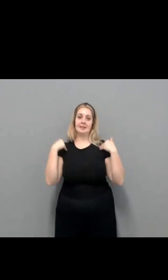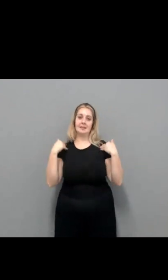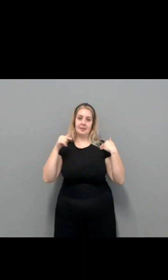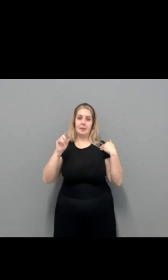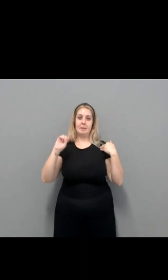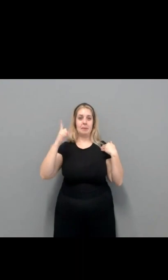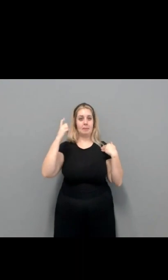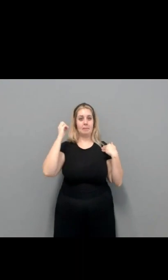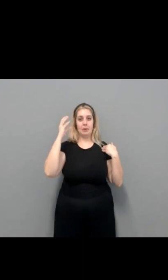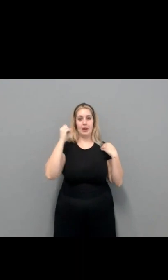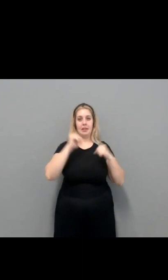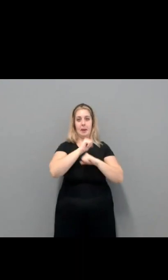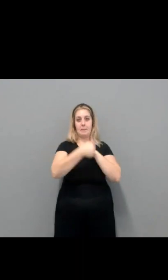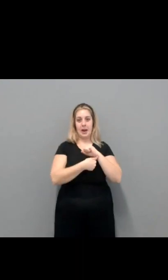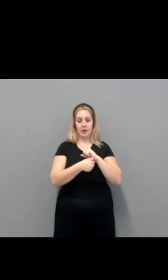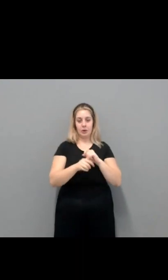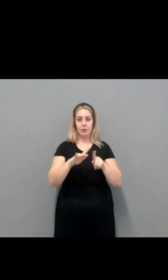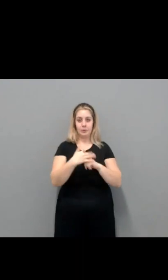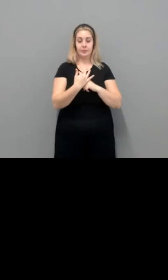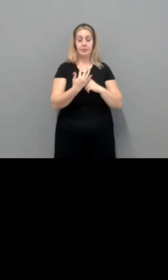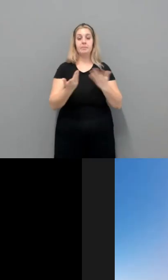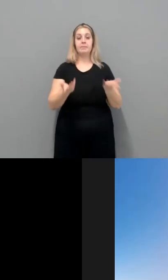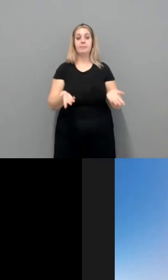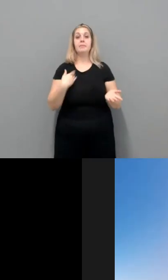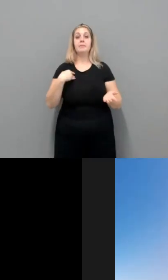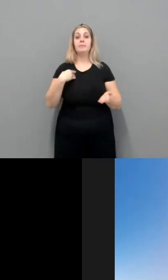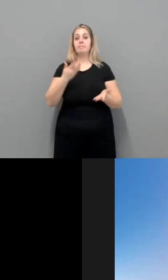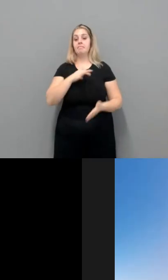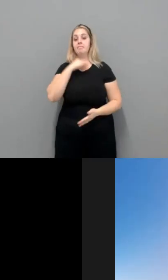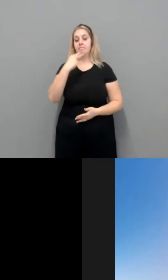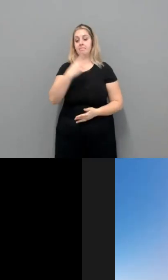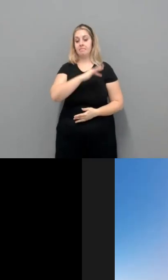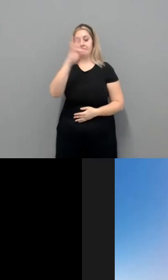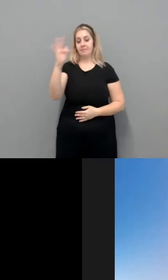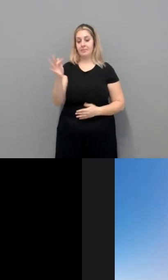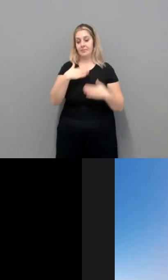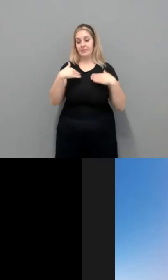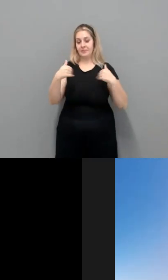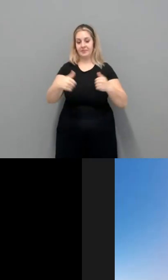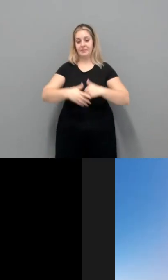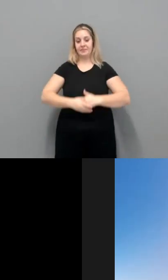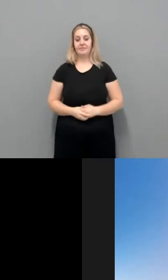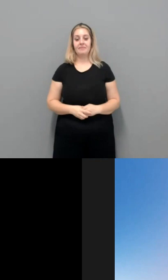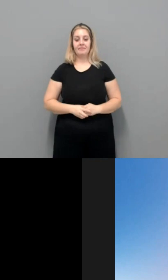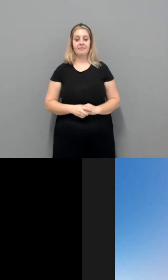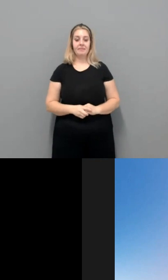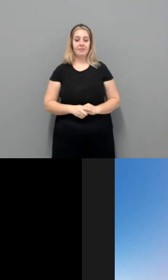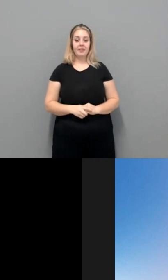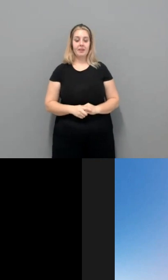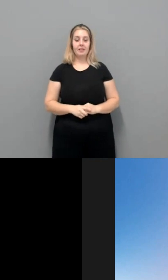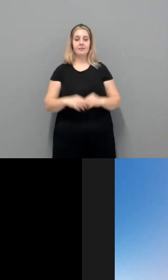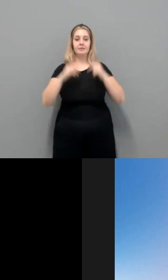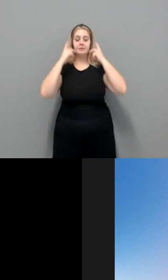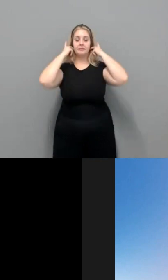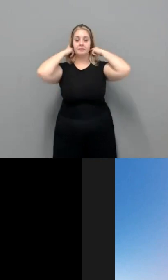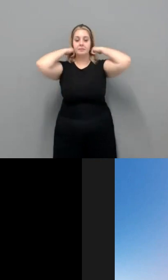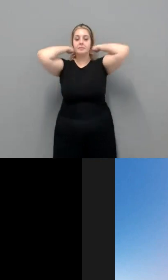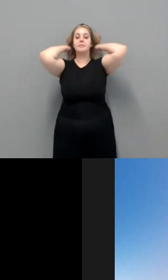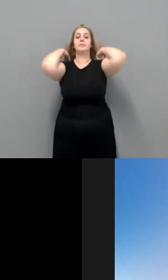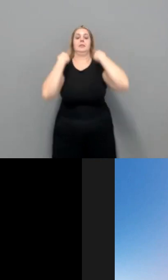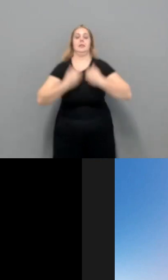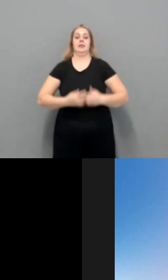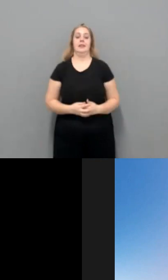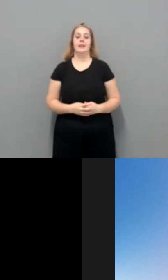la ponencia marco. Así que, Beatriz, te doy paso cuando quieras. Es todo tuyo. Buenos